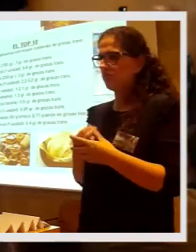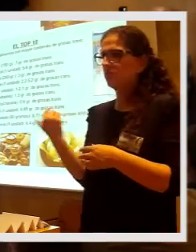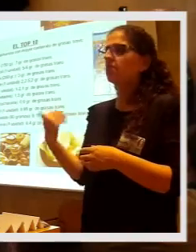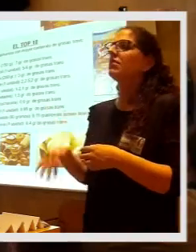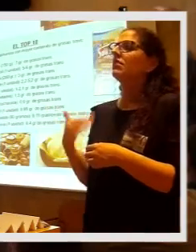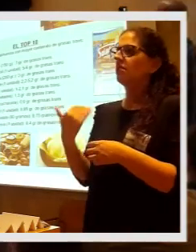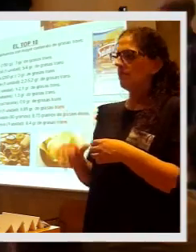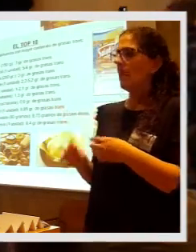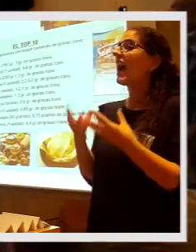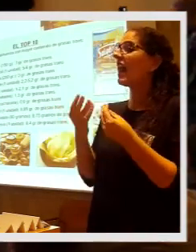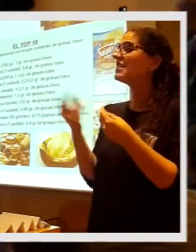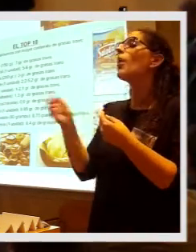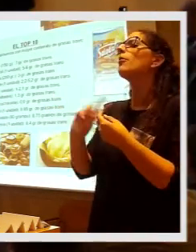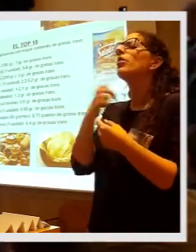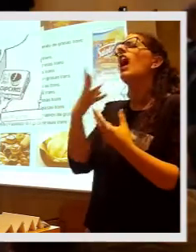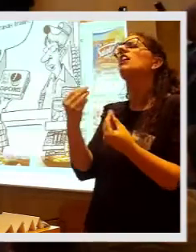muy perjudiciales para el corazón.